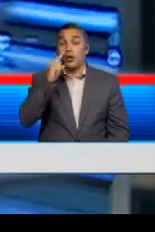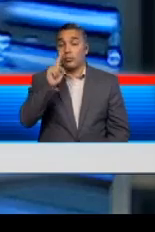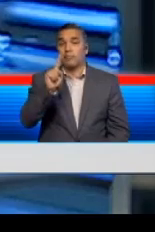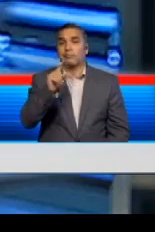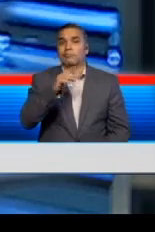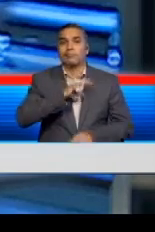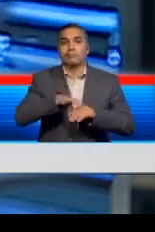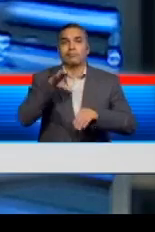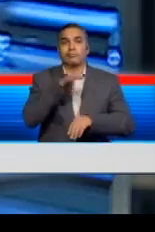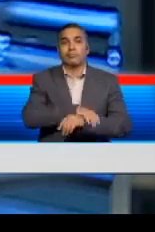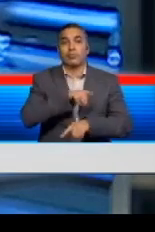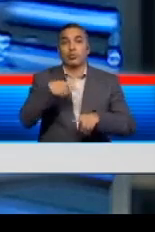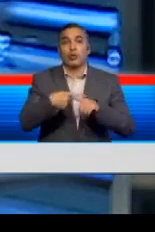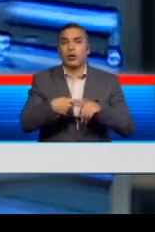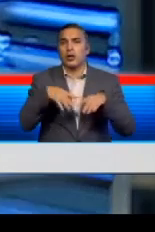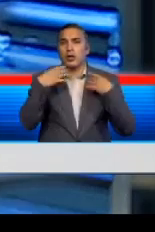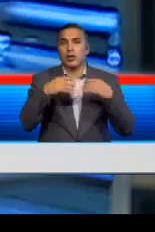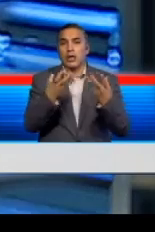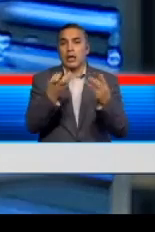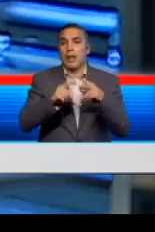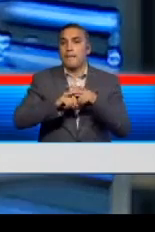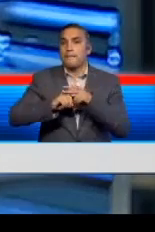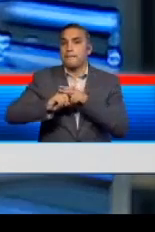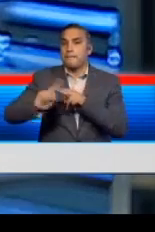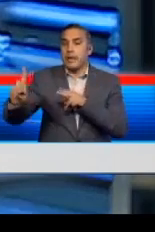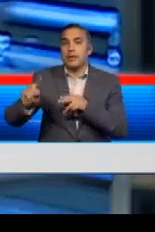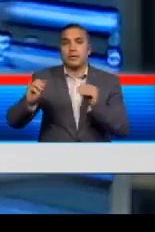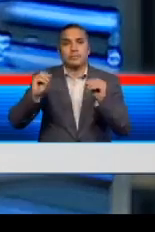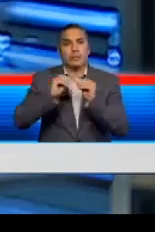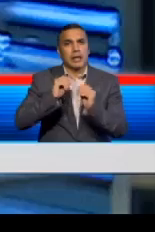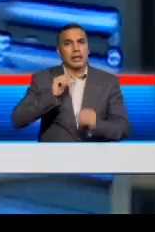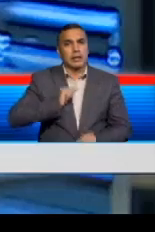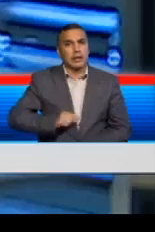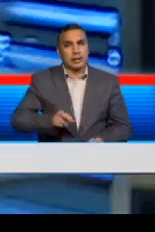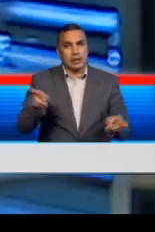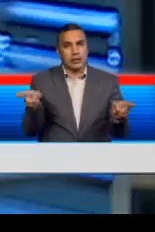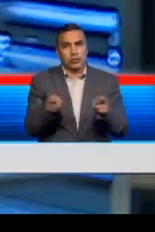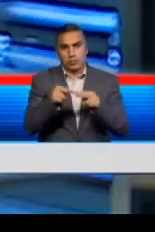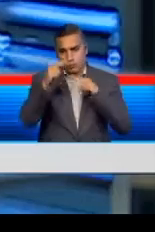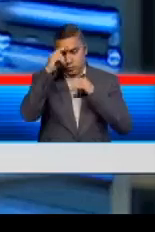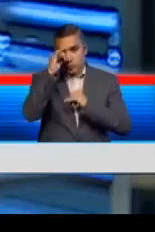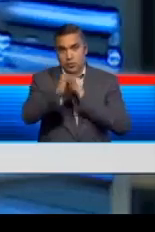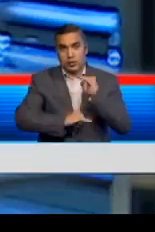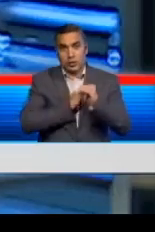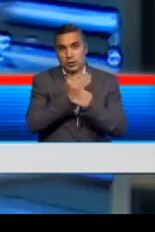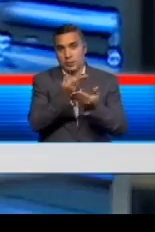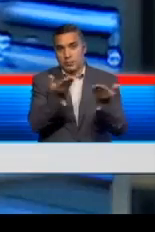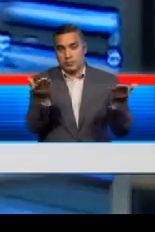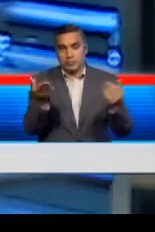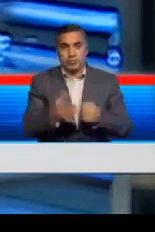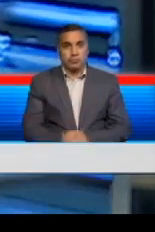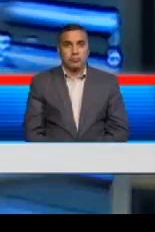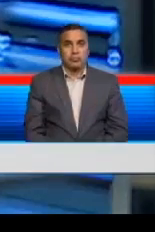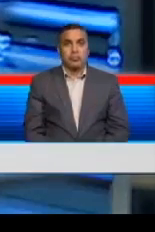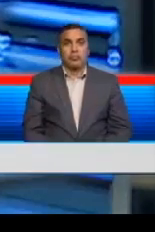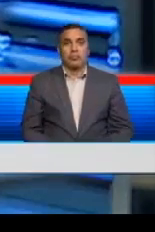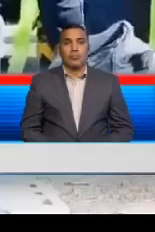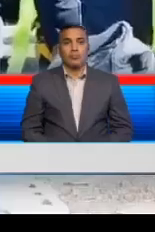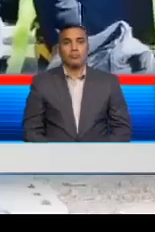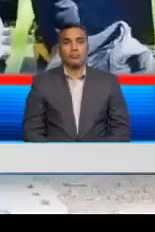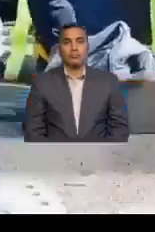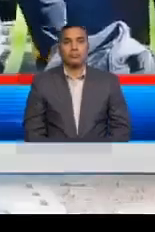fue detenido tras un intento de fuga. Los detalles en el siguiente resumen de Noticias Internacionales.